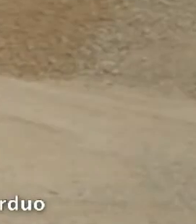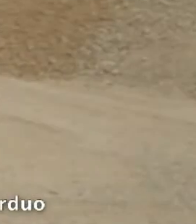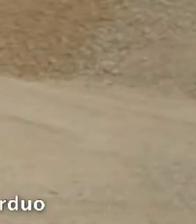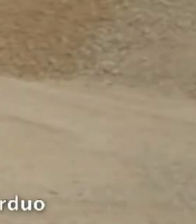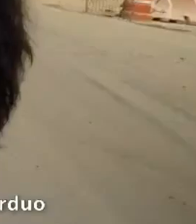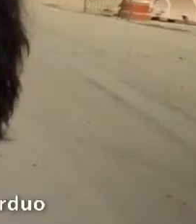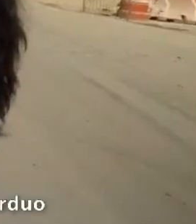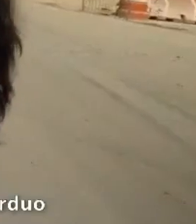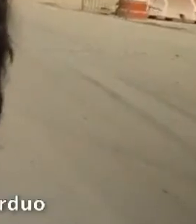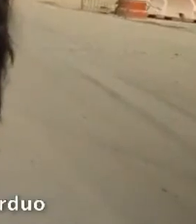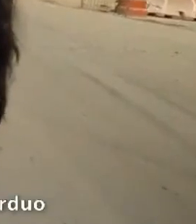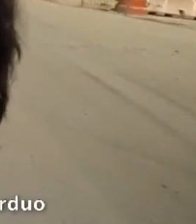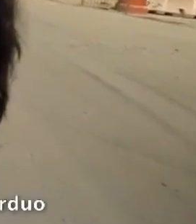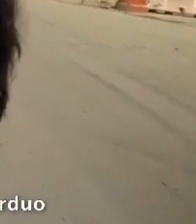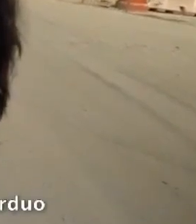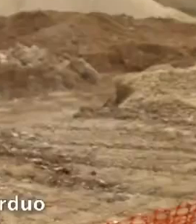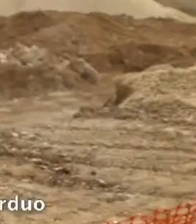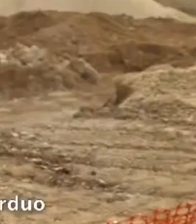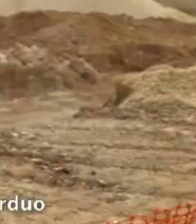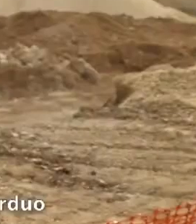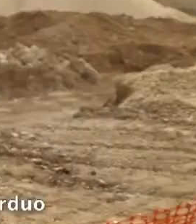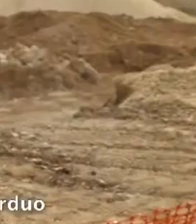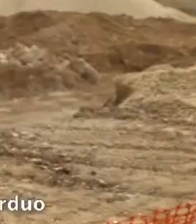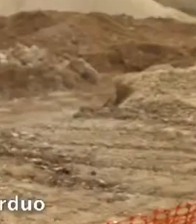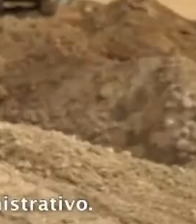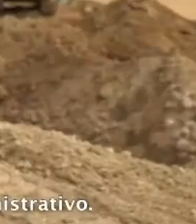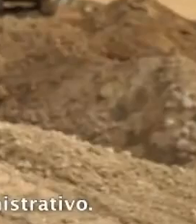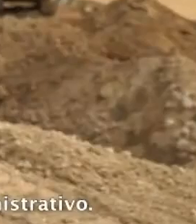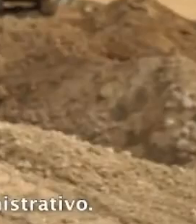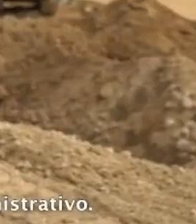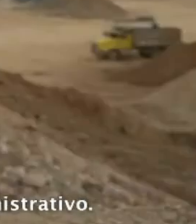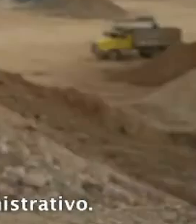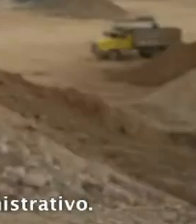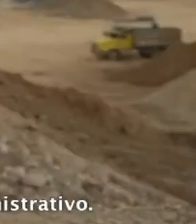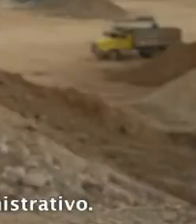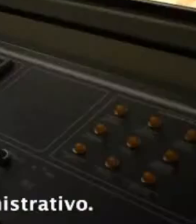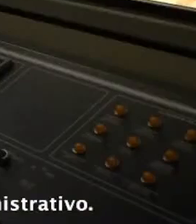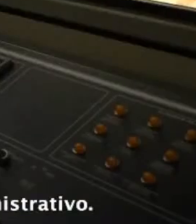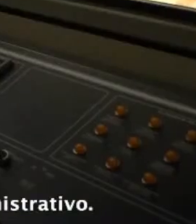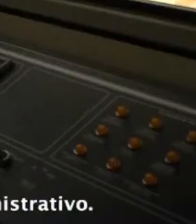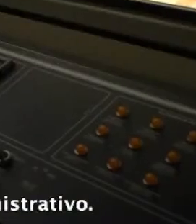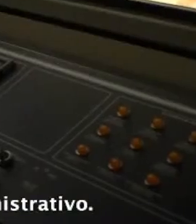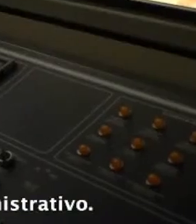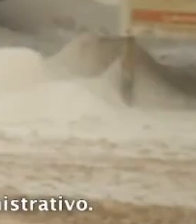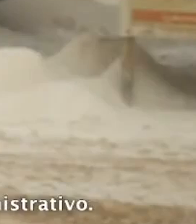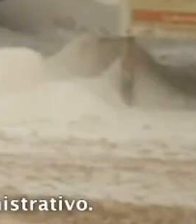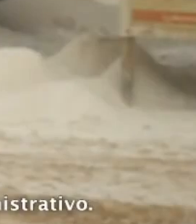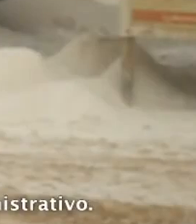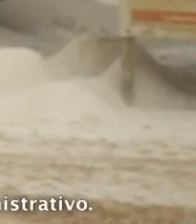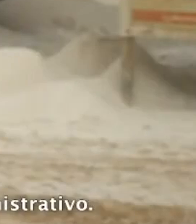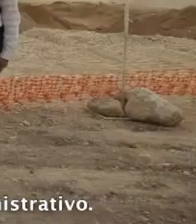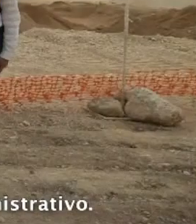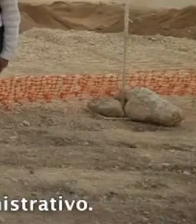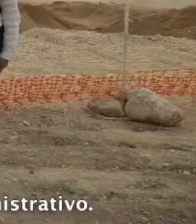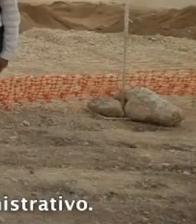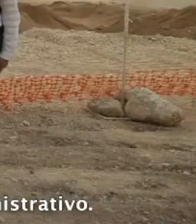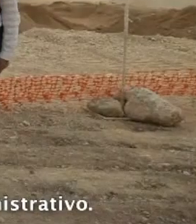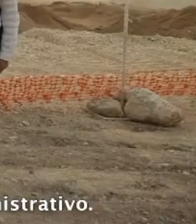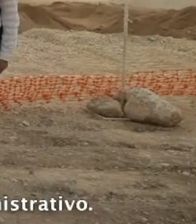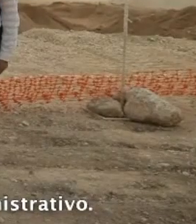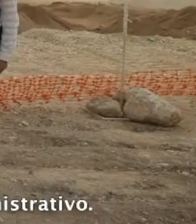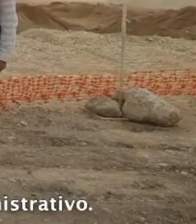arduo trabajo de muchas mujeres, entre checadoras, ingenieras, operadoras, coordinadoras y